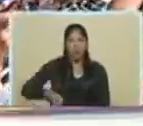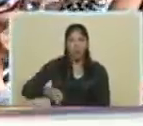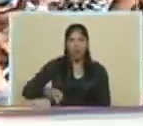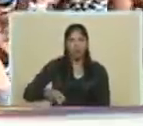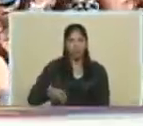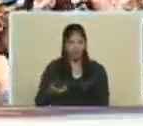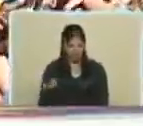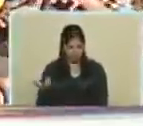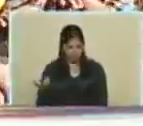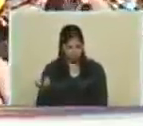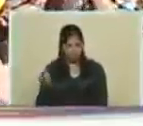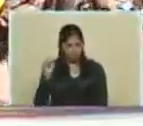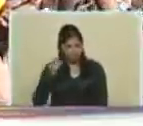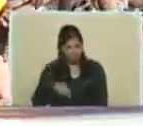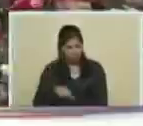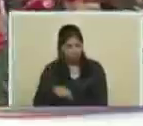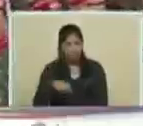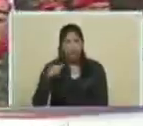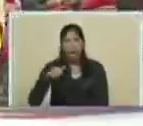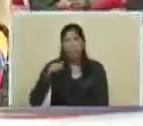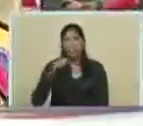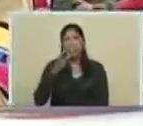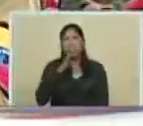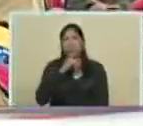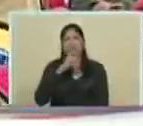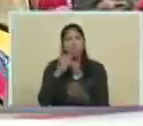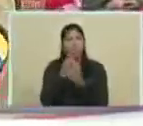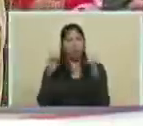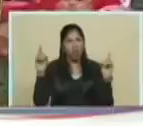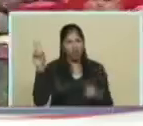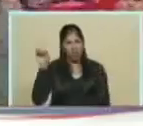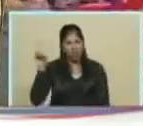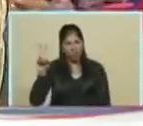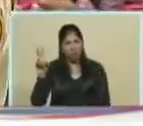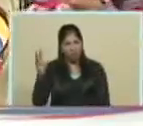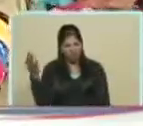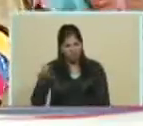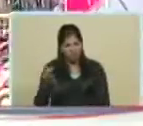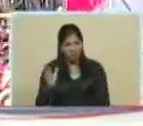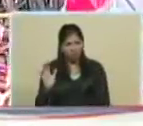Donald Trump dice que en Venezuela no tenemos democracia.